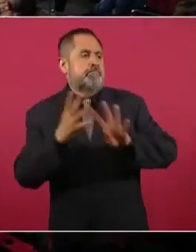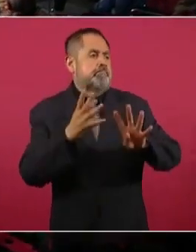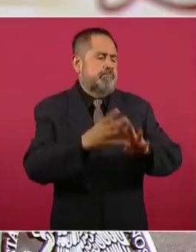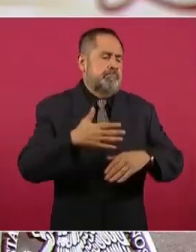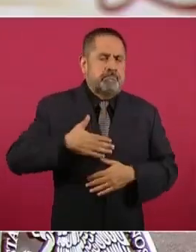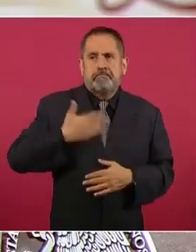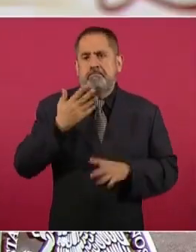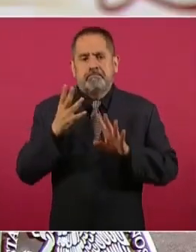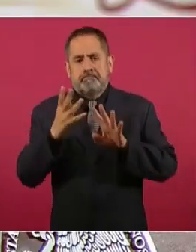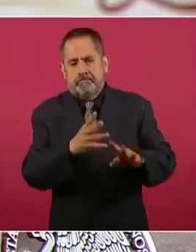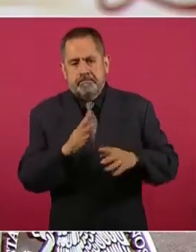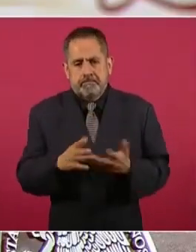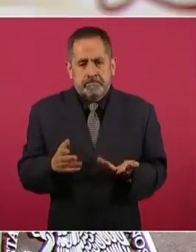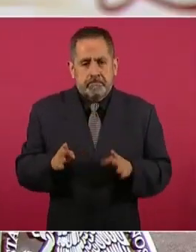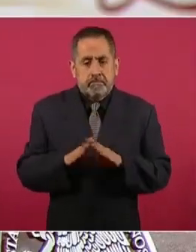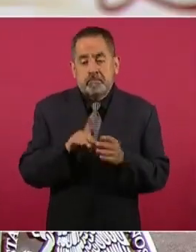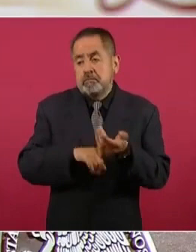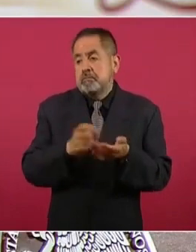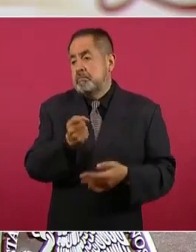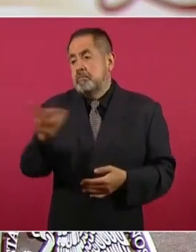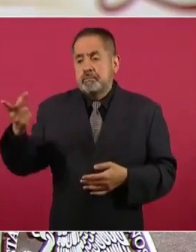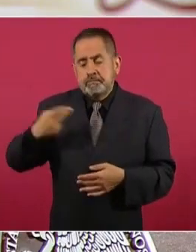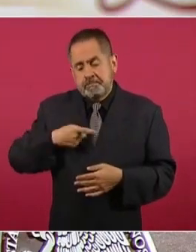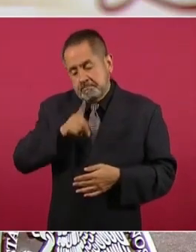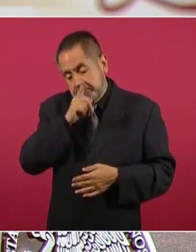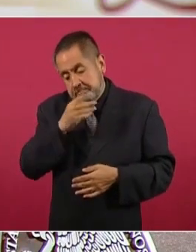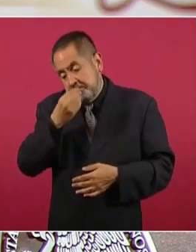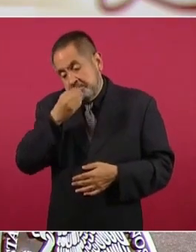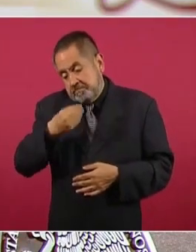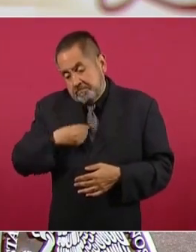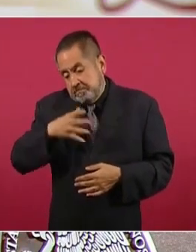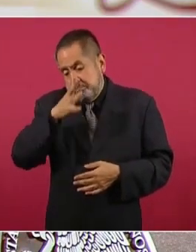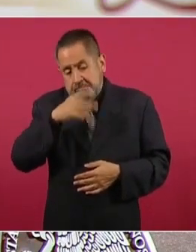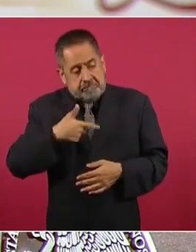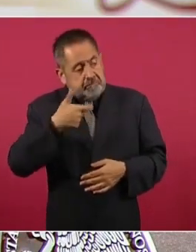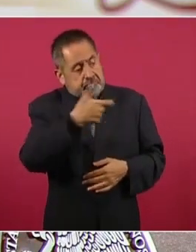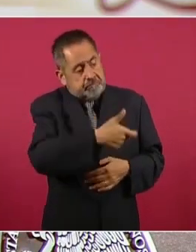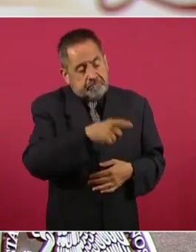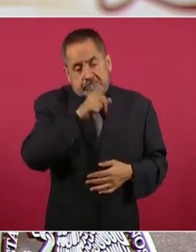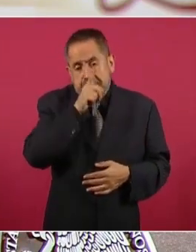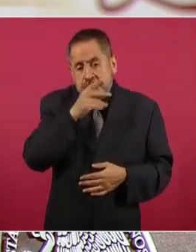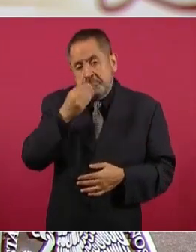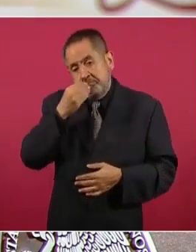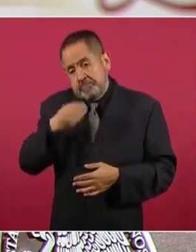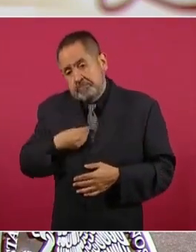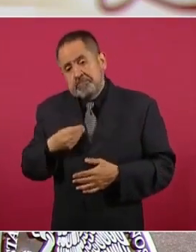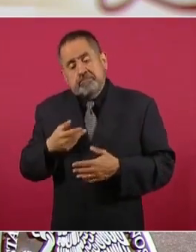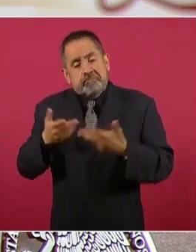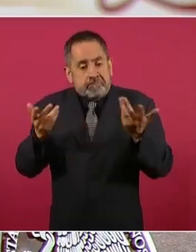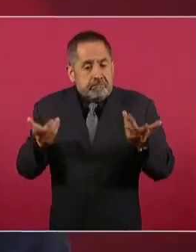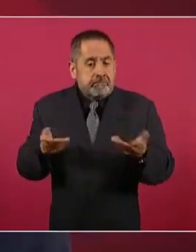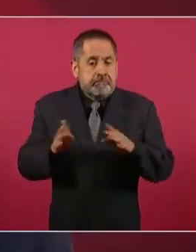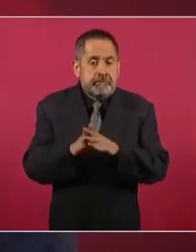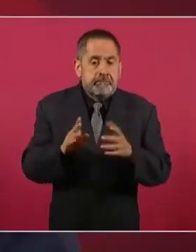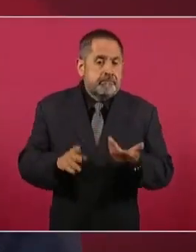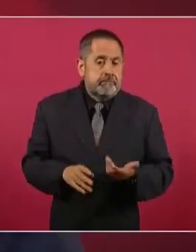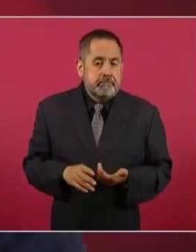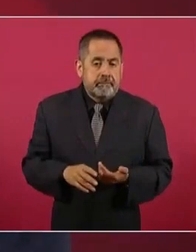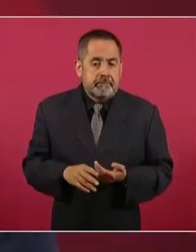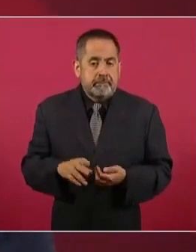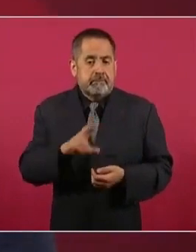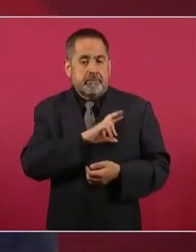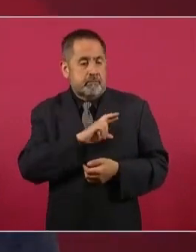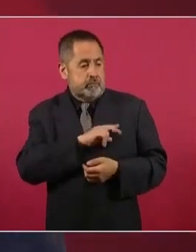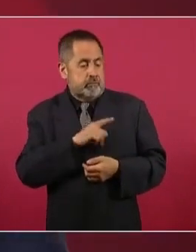acercar. Había una suerte de resignación en la lógica de que pues si iban a la institución pública